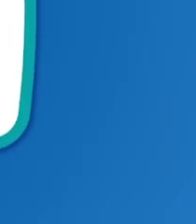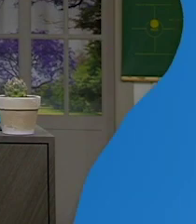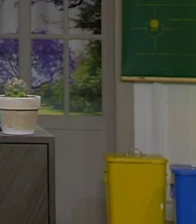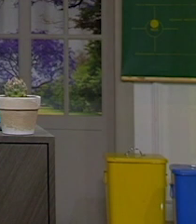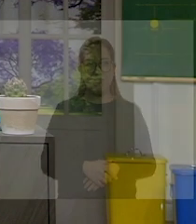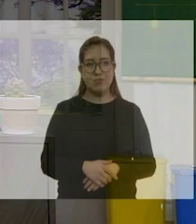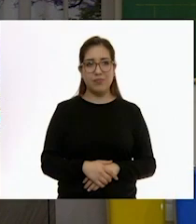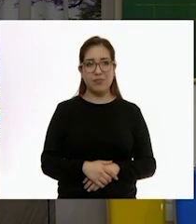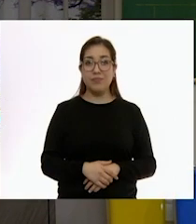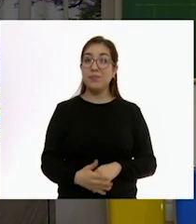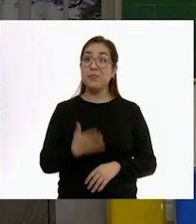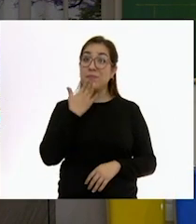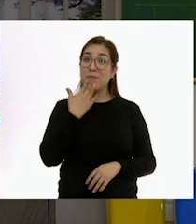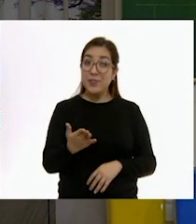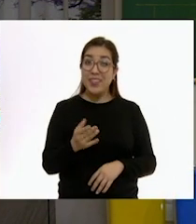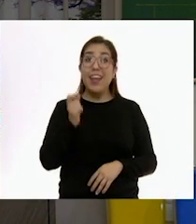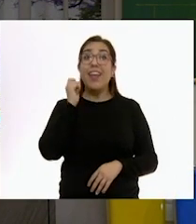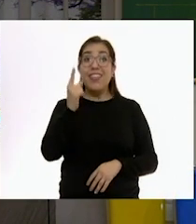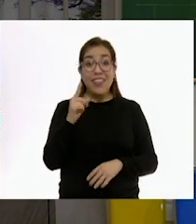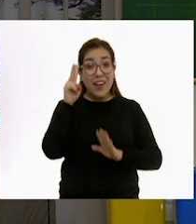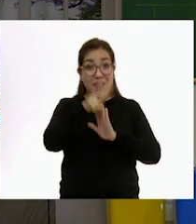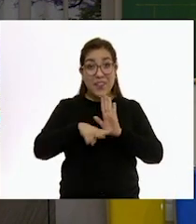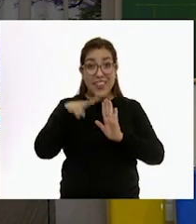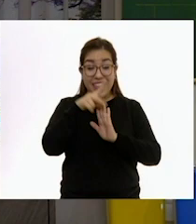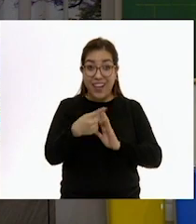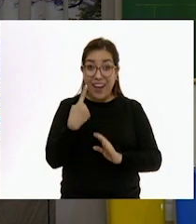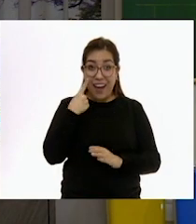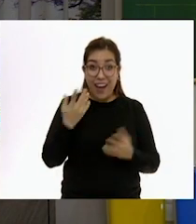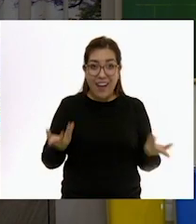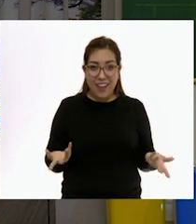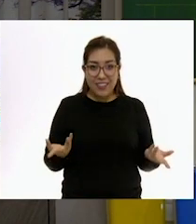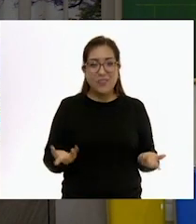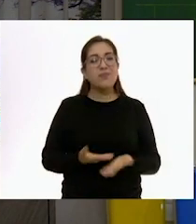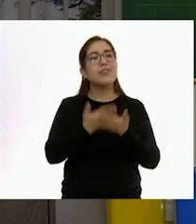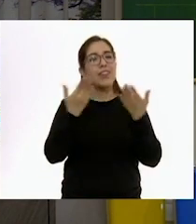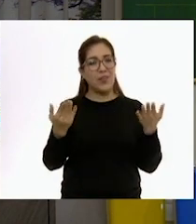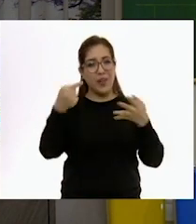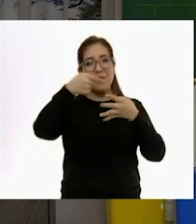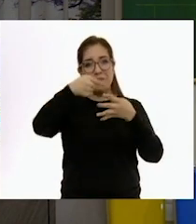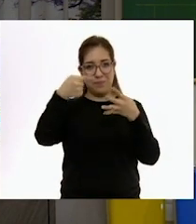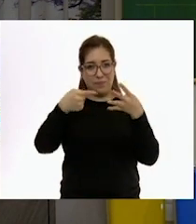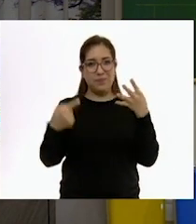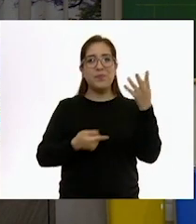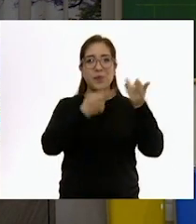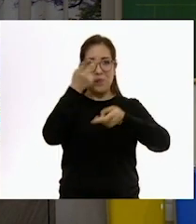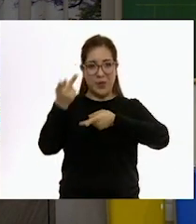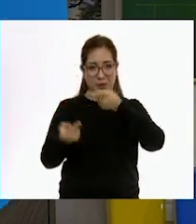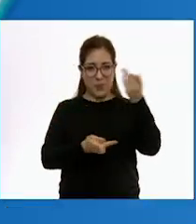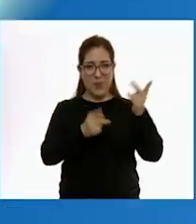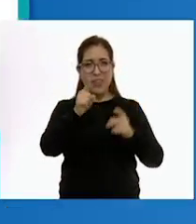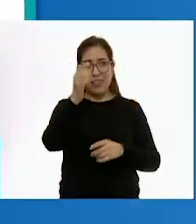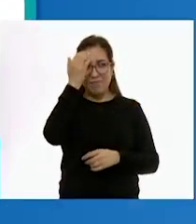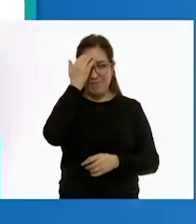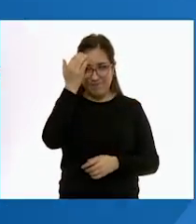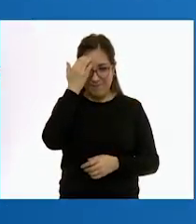¡Muy bien! ¿Qué te parecieron los videos? Ahora vayamos a las preguntas para conocer tu opinión.